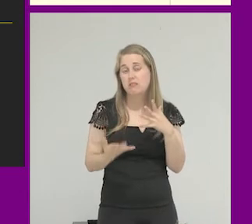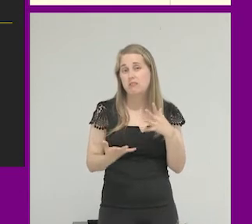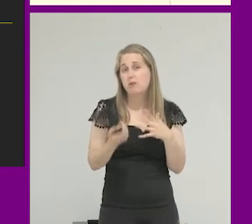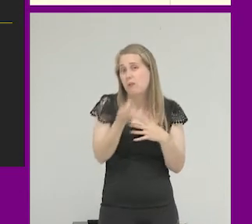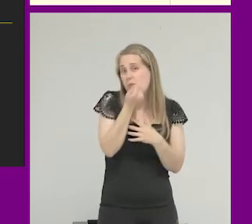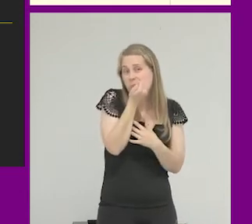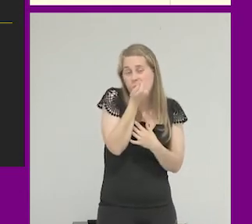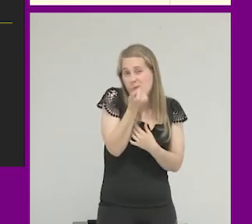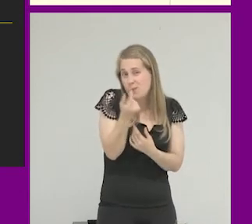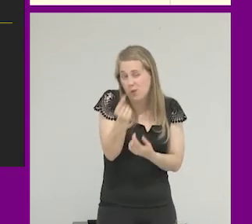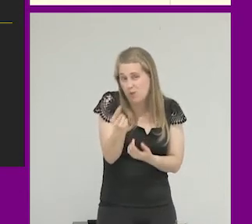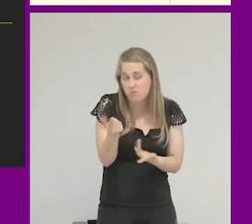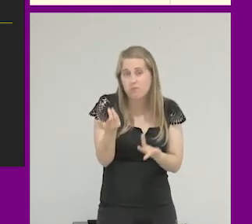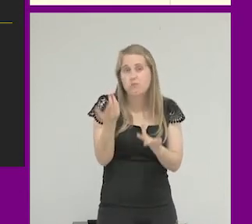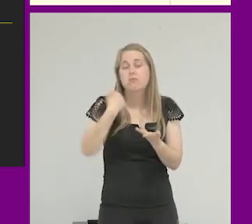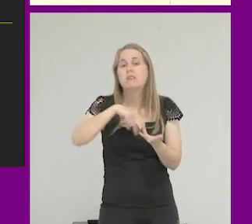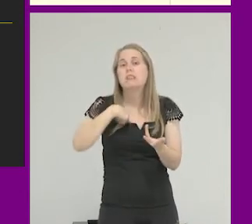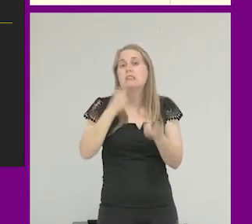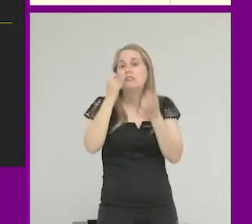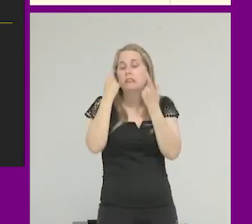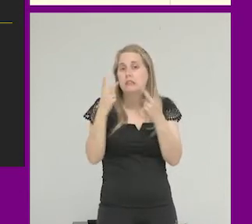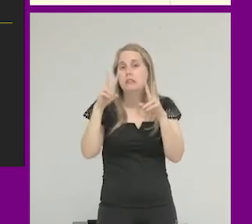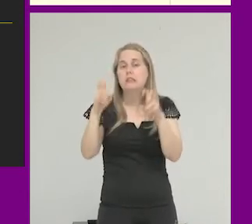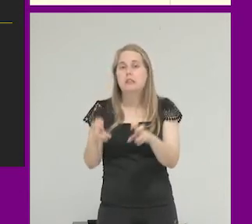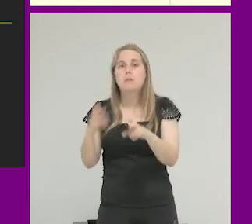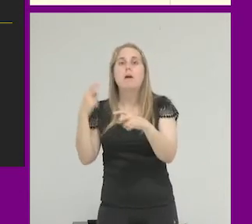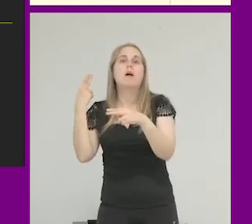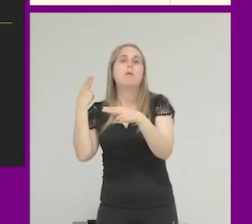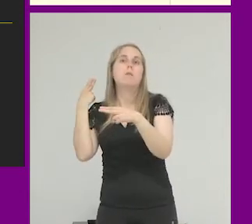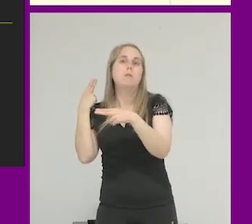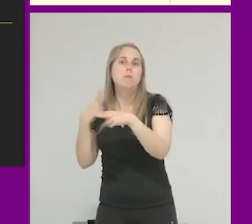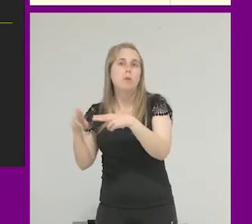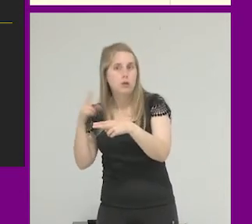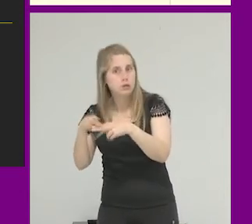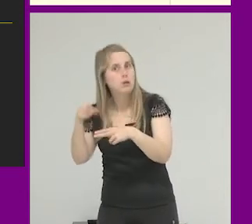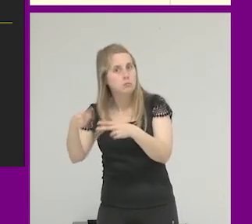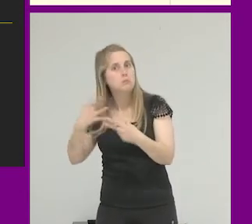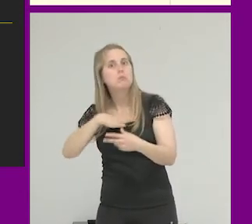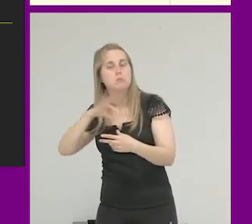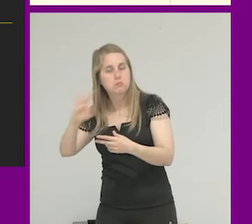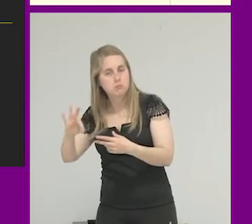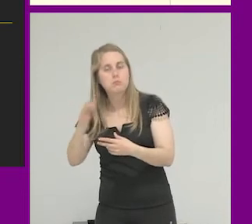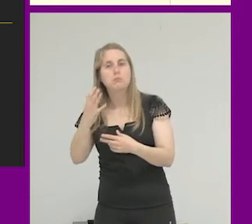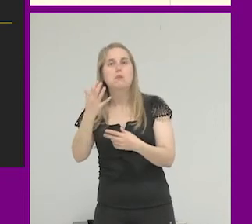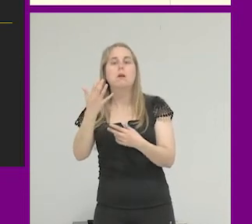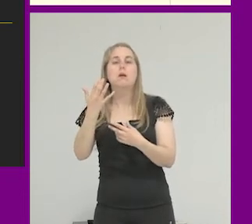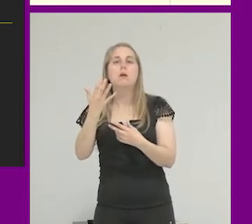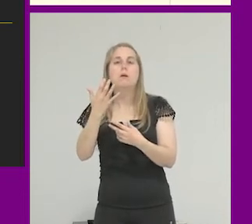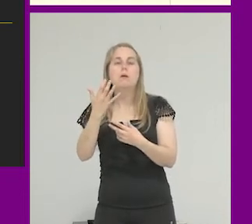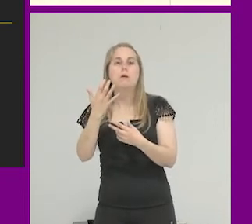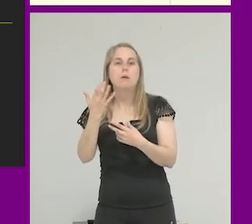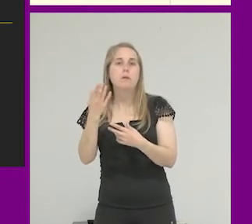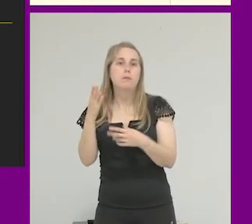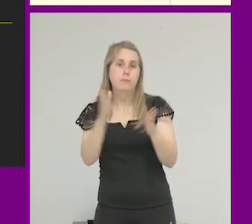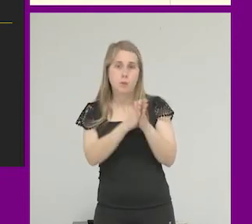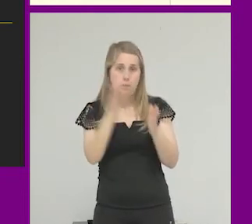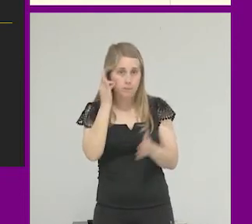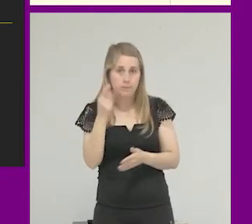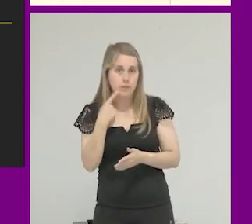oso gutxi zen, eta orduan bai ikusi dugu politiketan lortu dala hori txertatzea, zute Asunek esan duen moduan